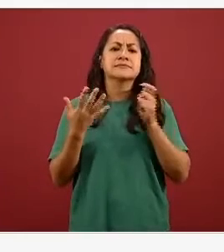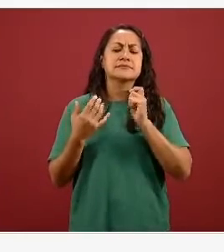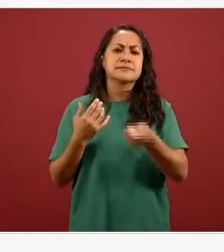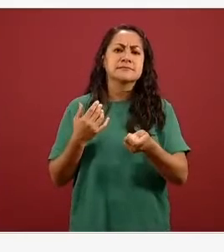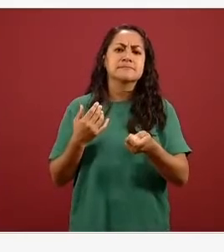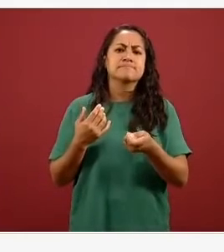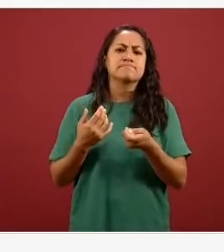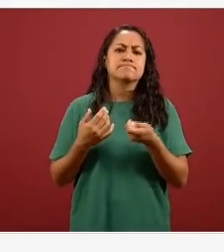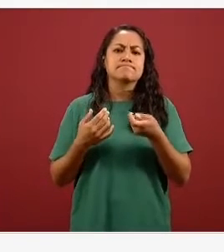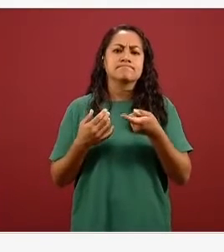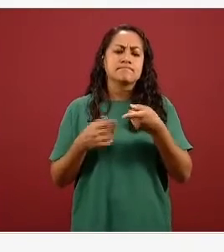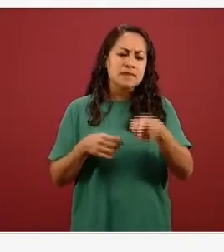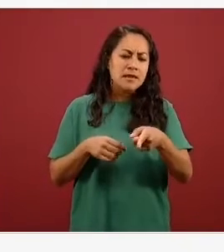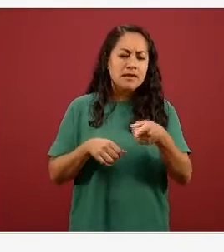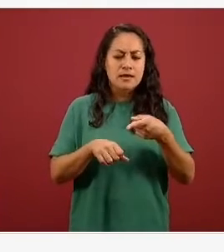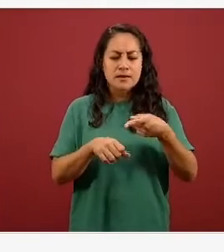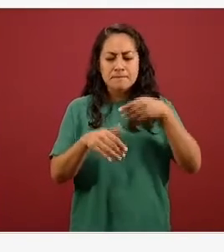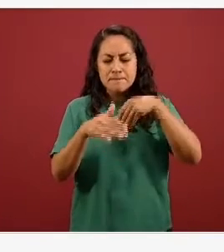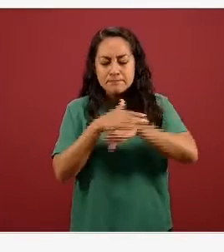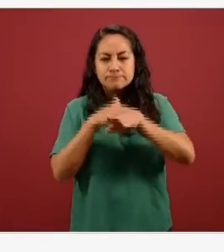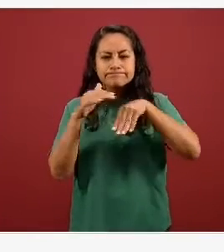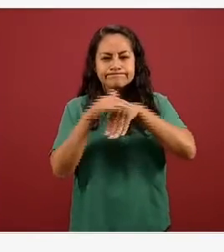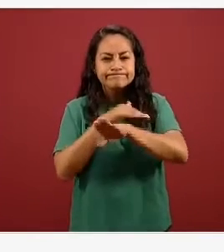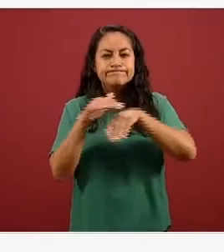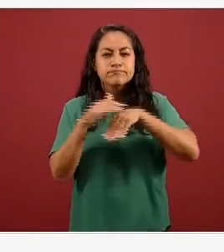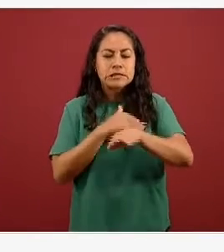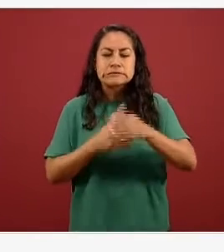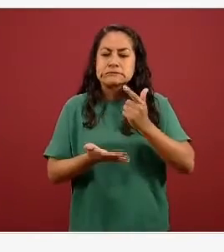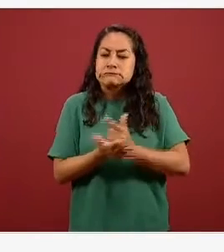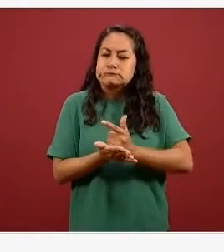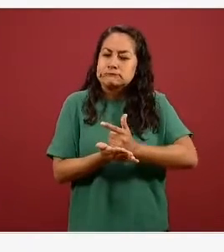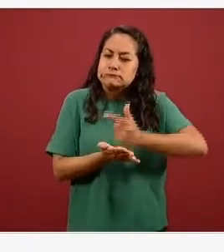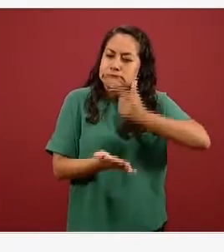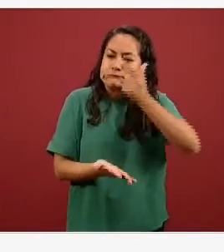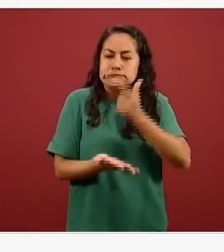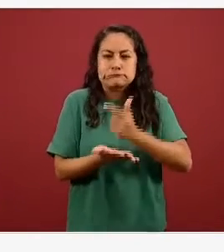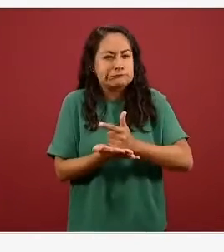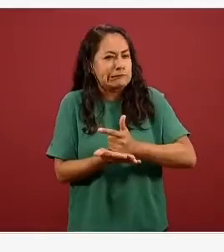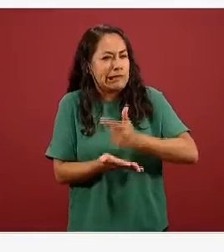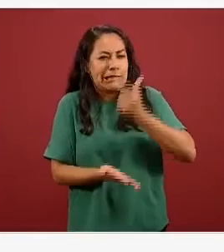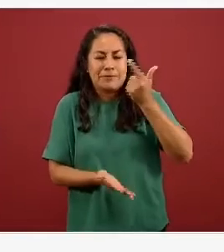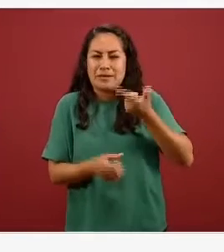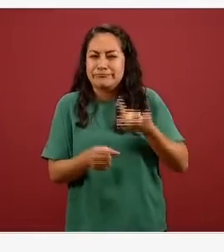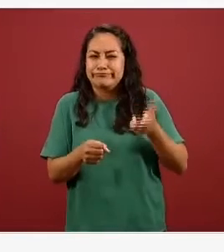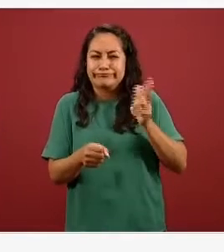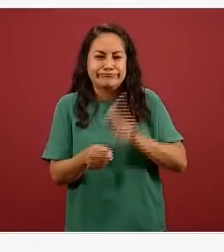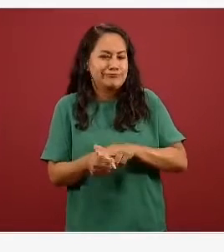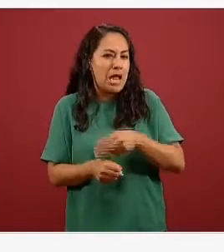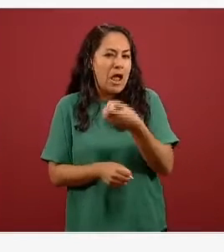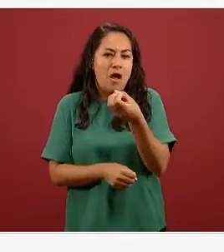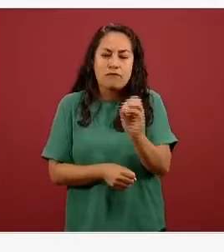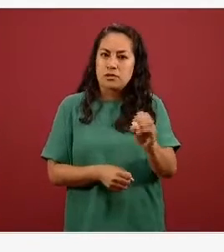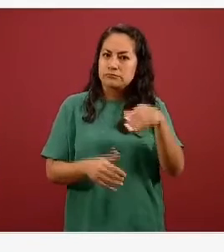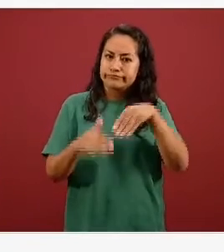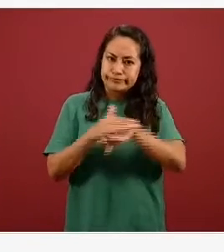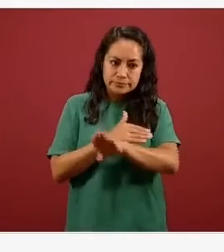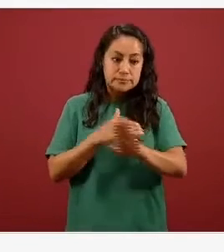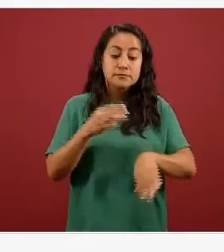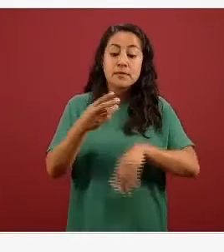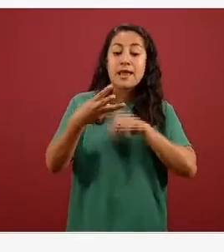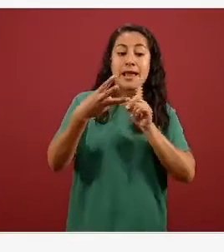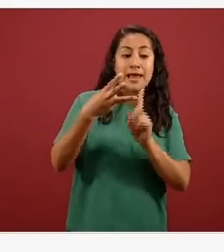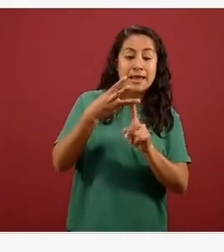o ingresaron de manera grave, es decir, que tuvieron que requerir hospitalización. En la siguiente, que es la curva